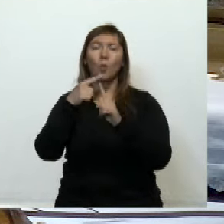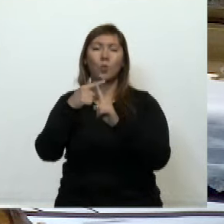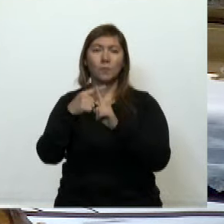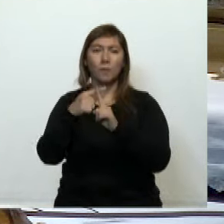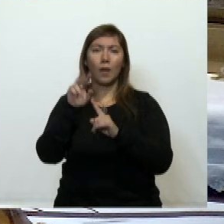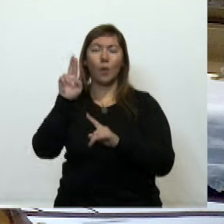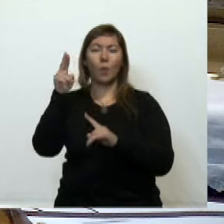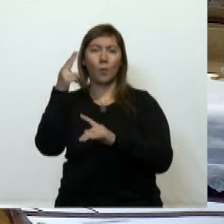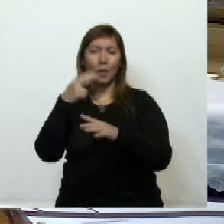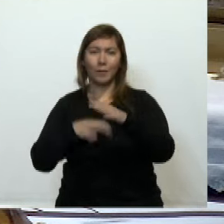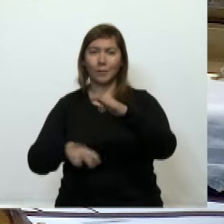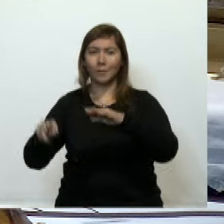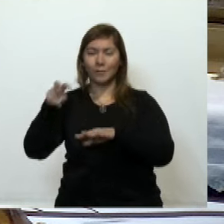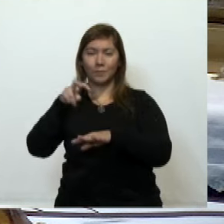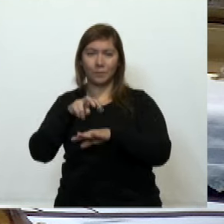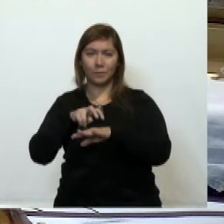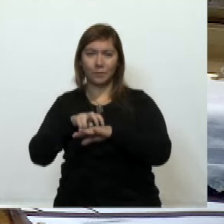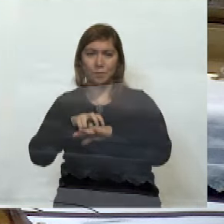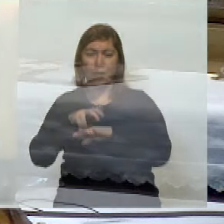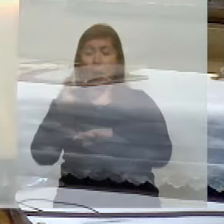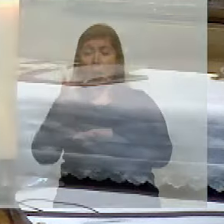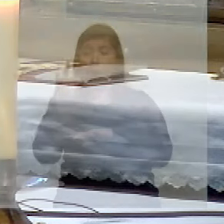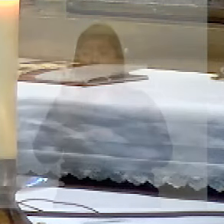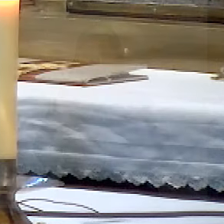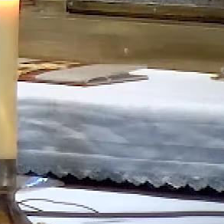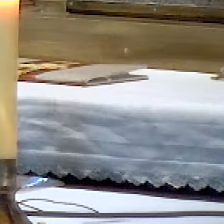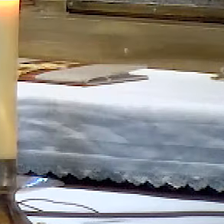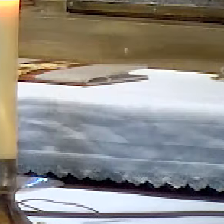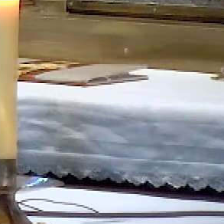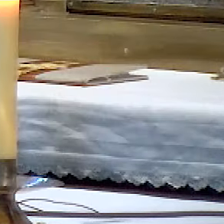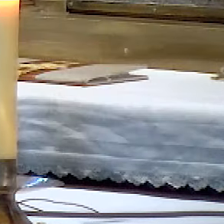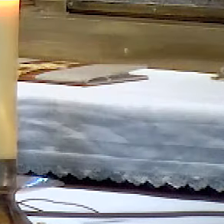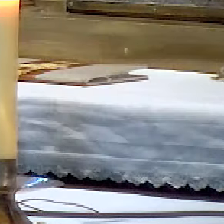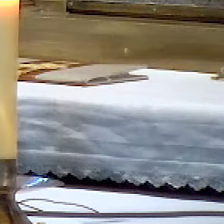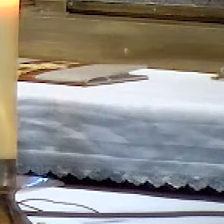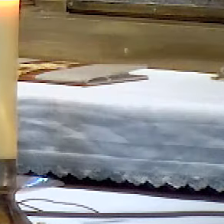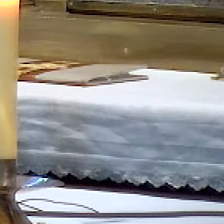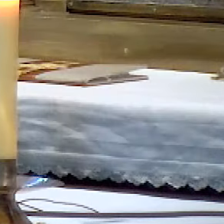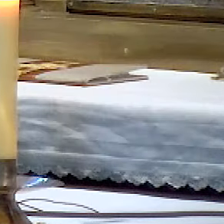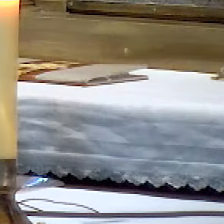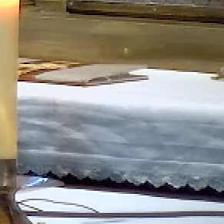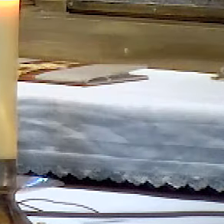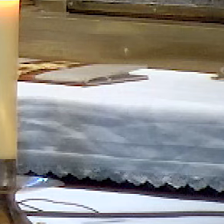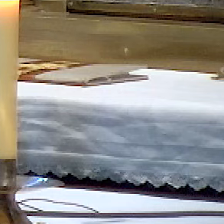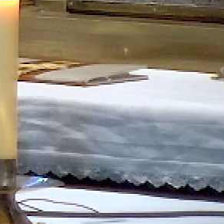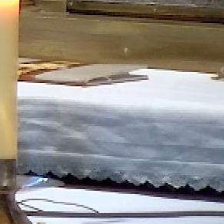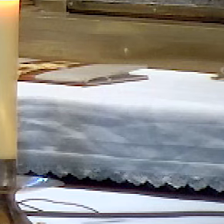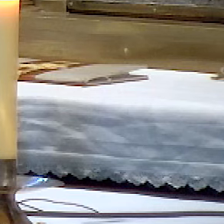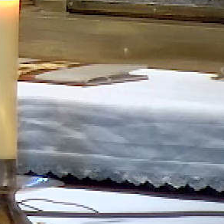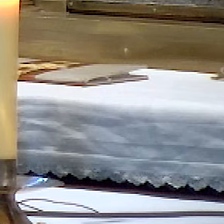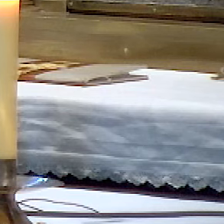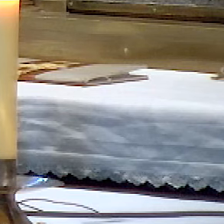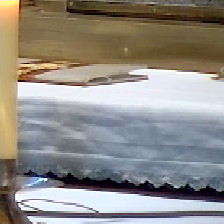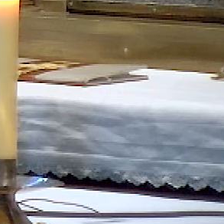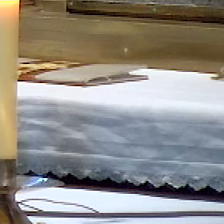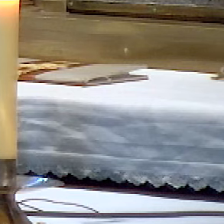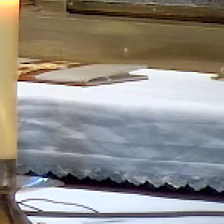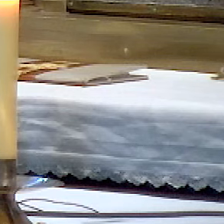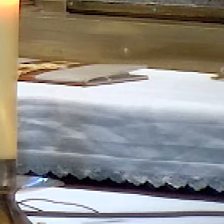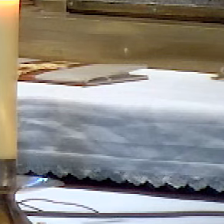sepultado, descendió a los infiernos, al tercer día resucitó de entre los muertos, subió a los